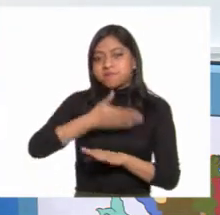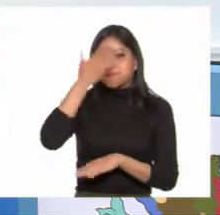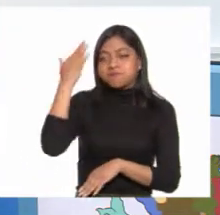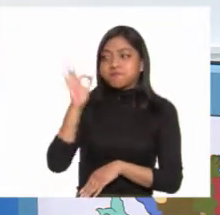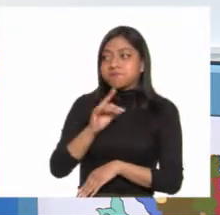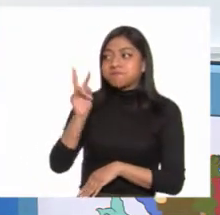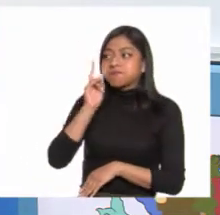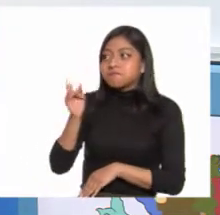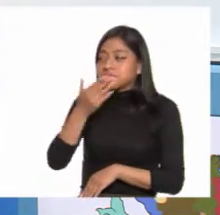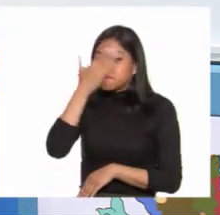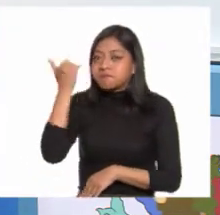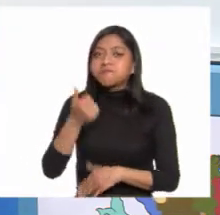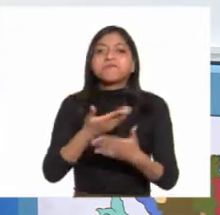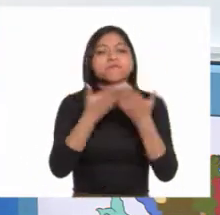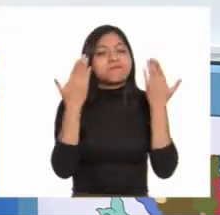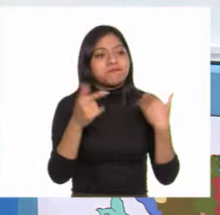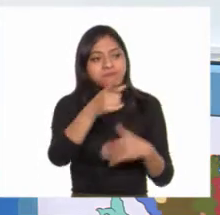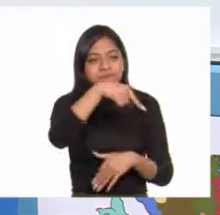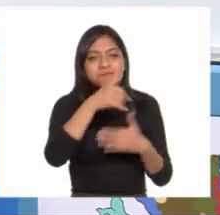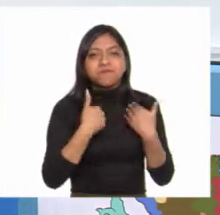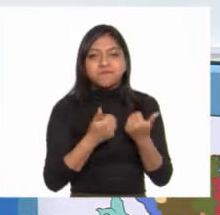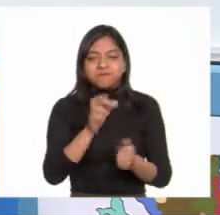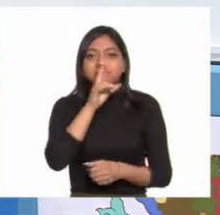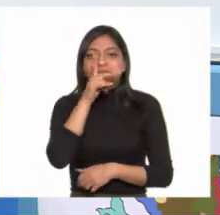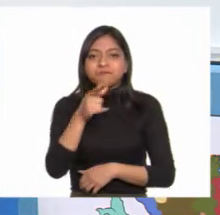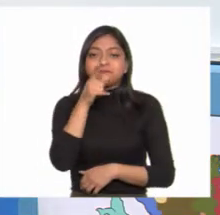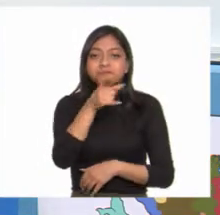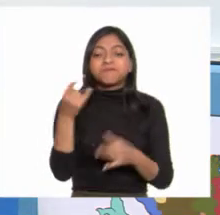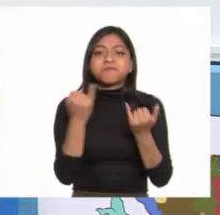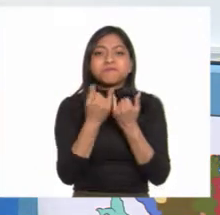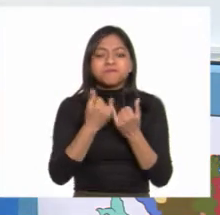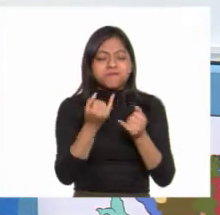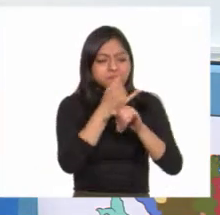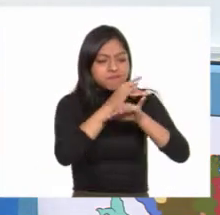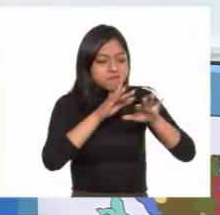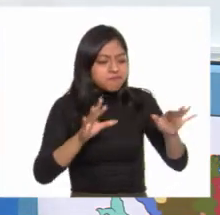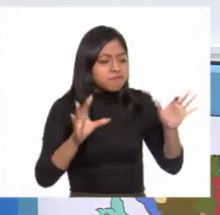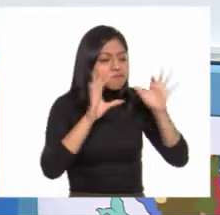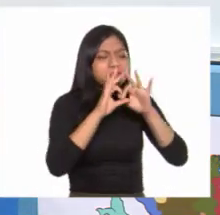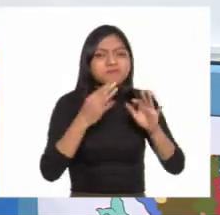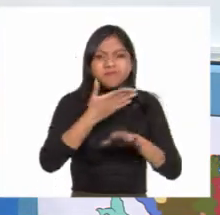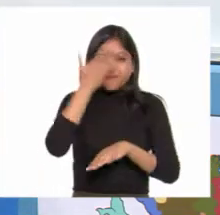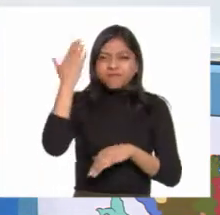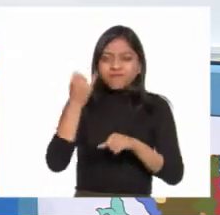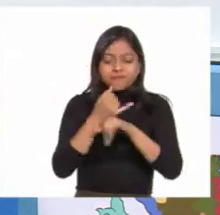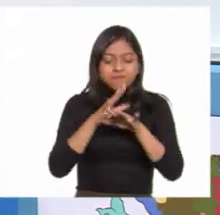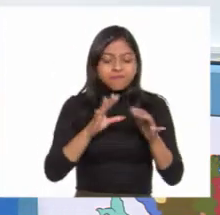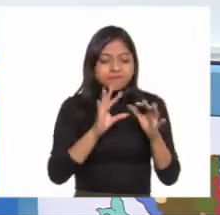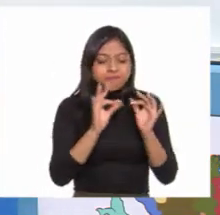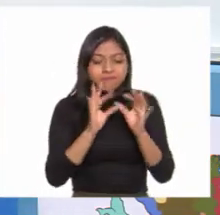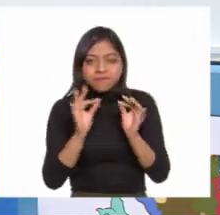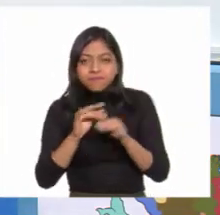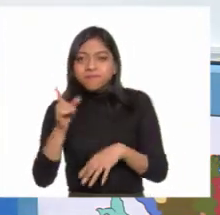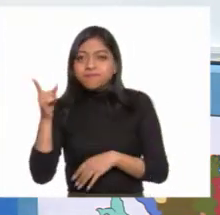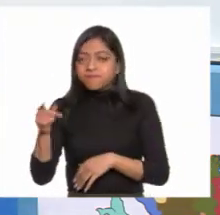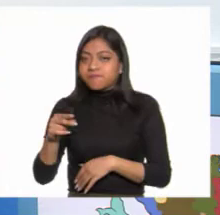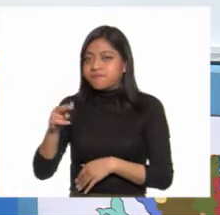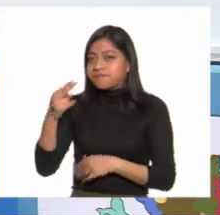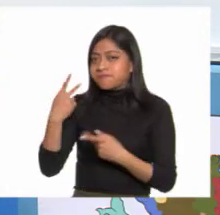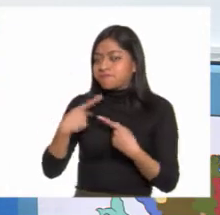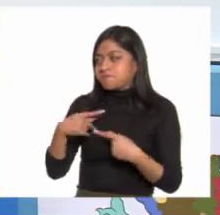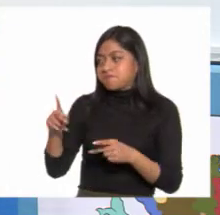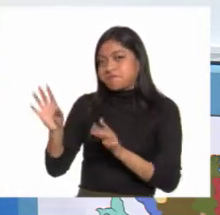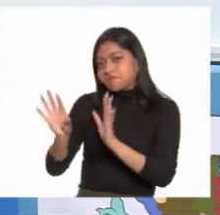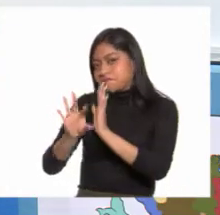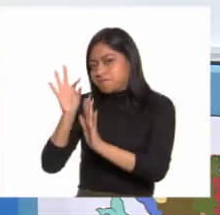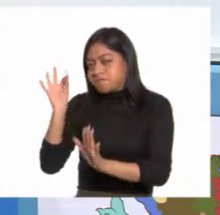los personajes descritos. Exploraremos la forma de relacionar información, datos biográficos que encontremos sobre el personaje elegido